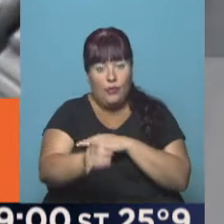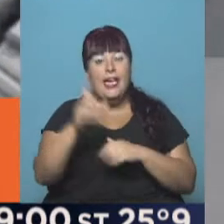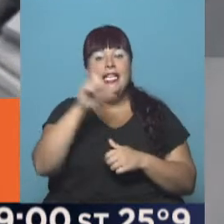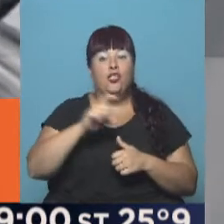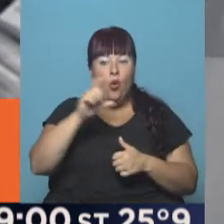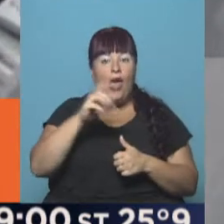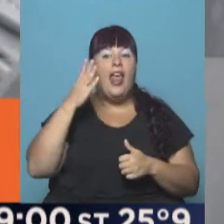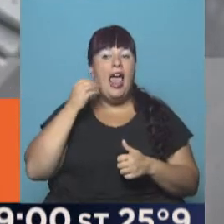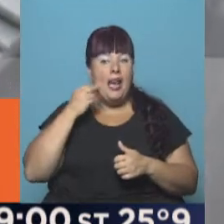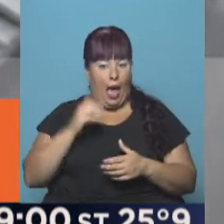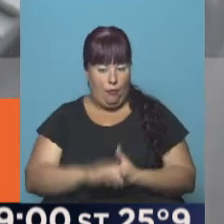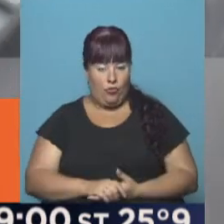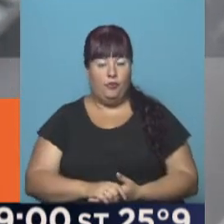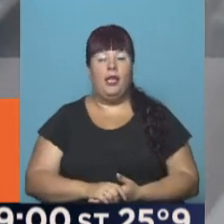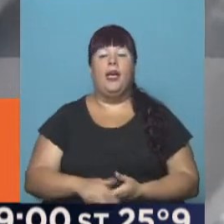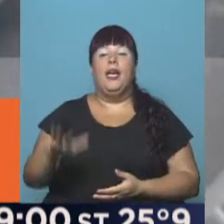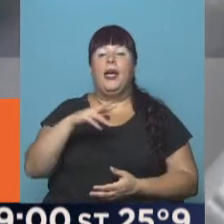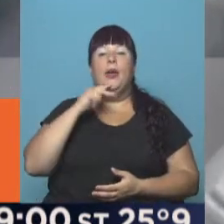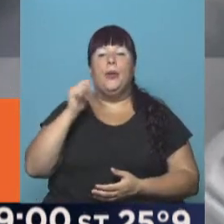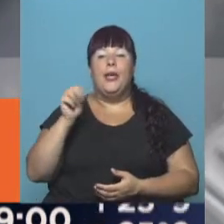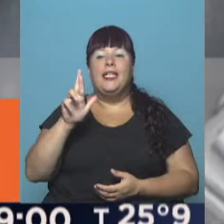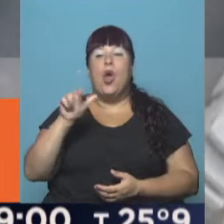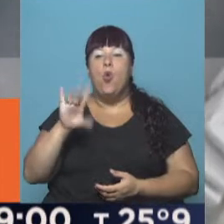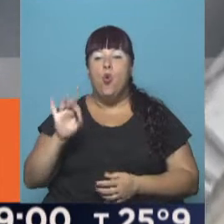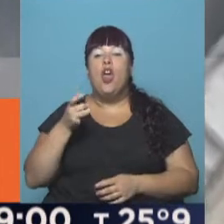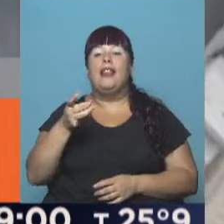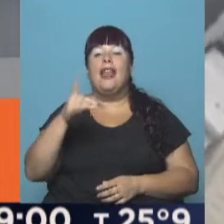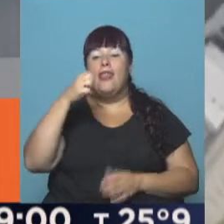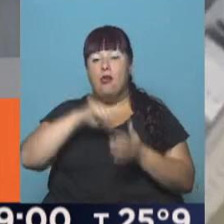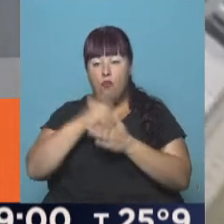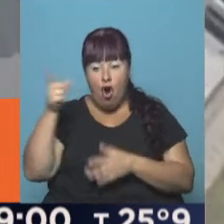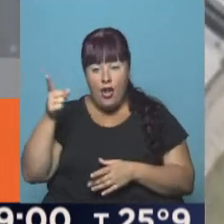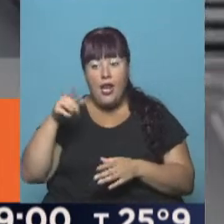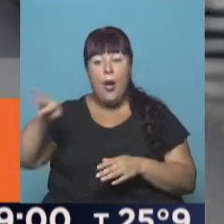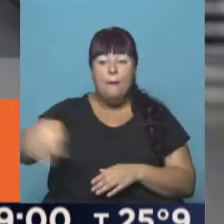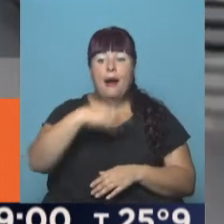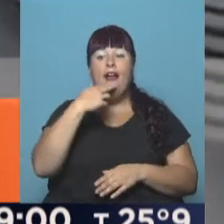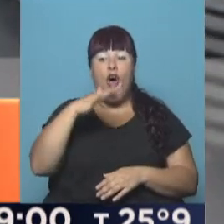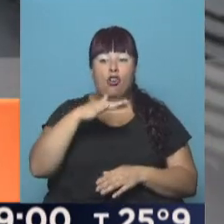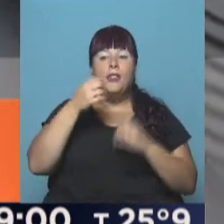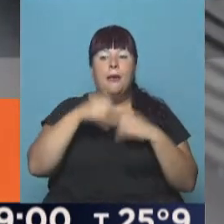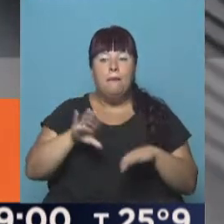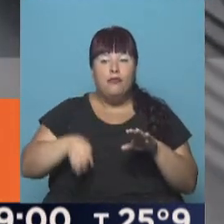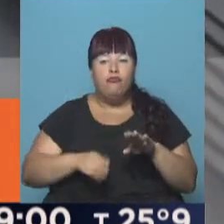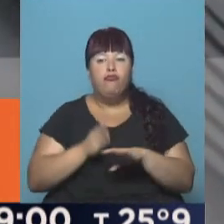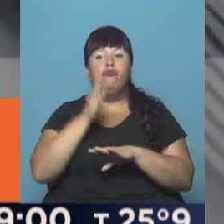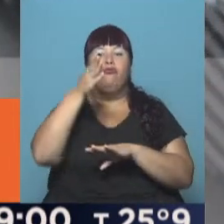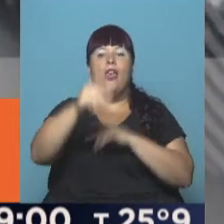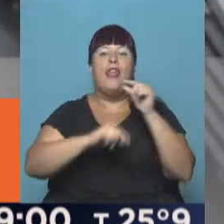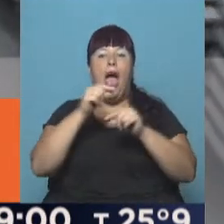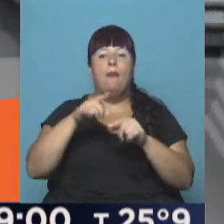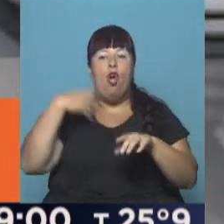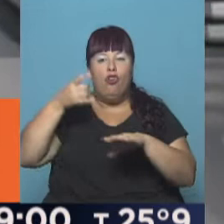Ciudadela y Ramos Mejía. A la altura de Villaluro, donde los trenes provenientes de Moreno en dirección a 11 comenzarán a salir a la superficie progresivamente a